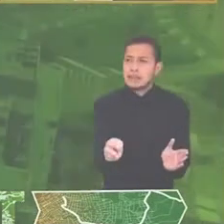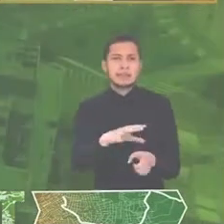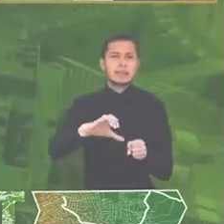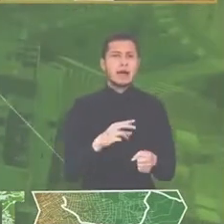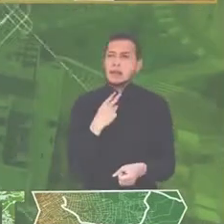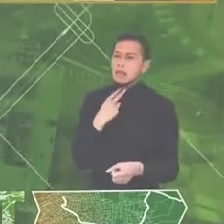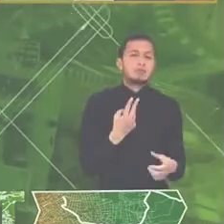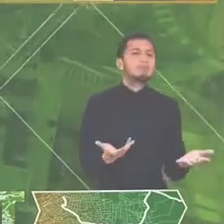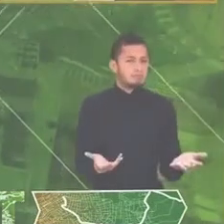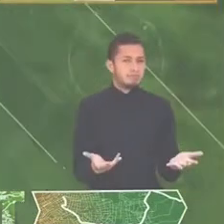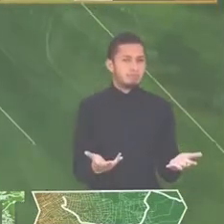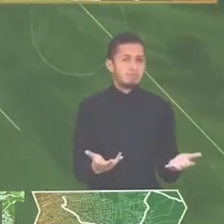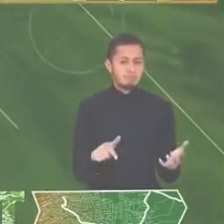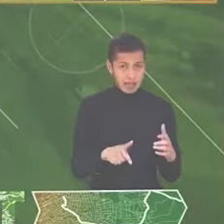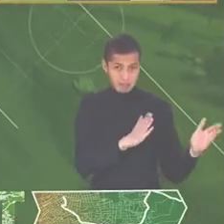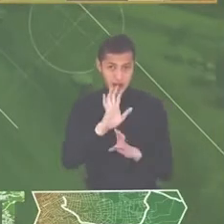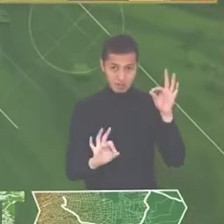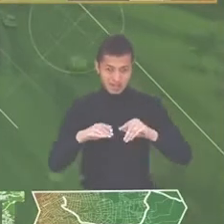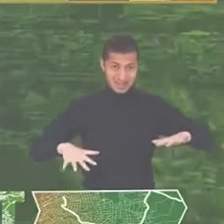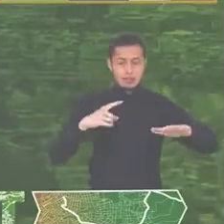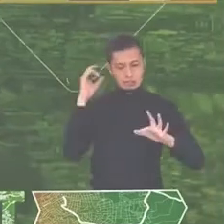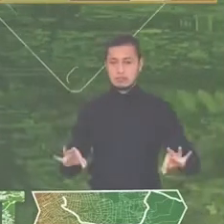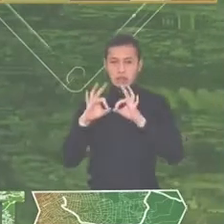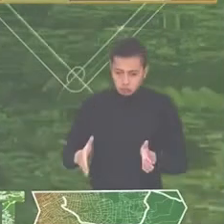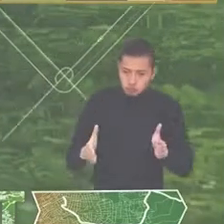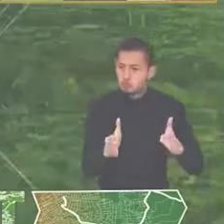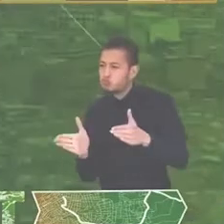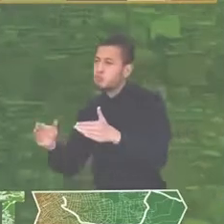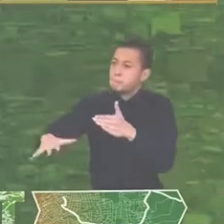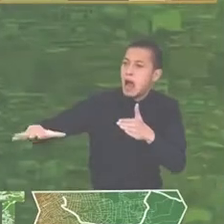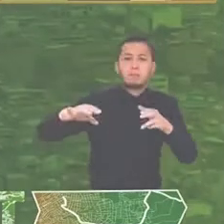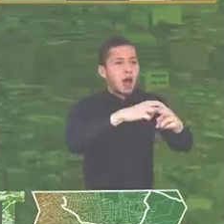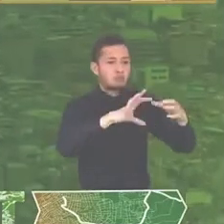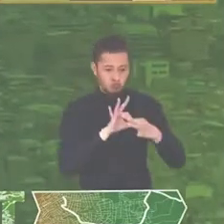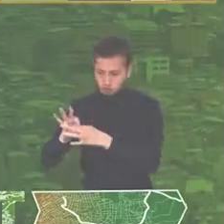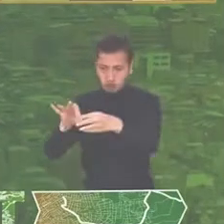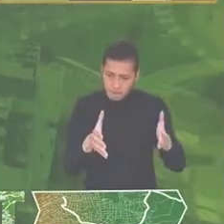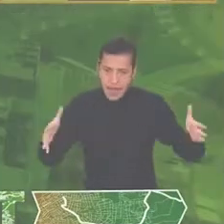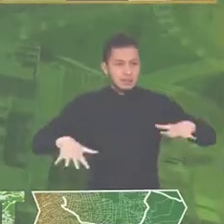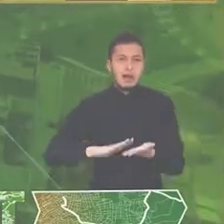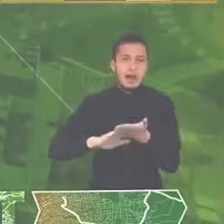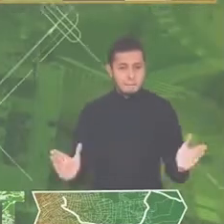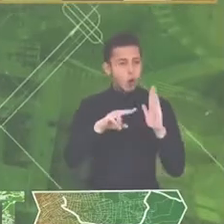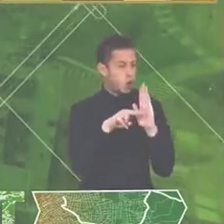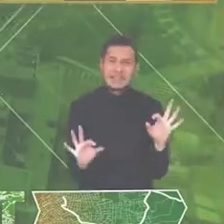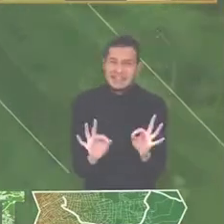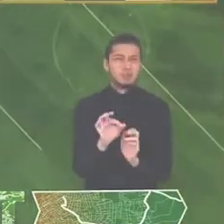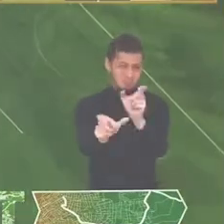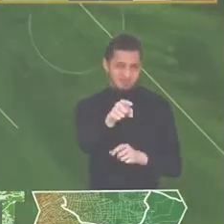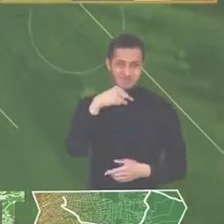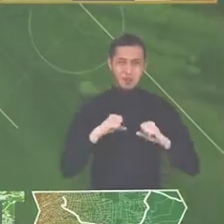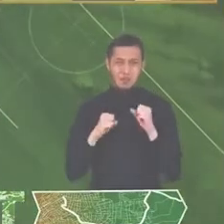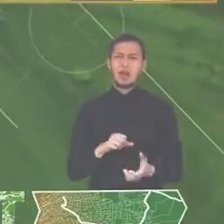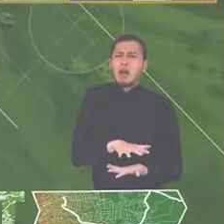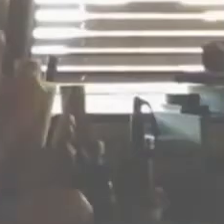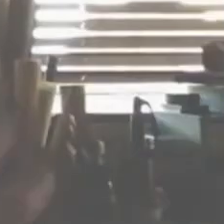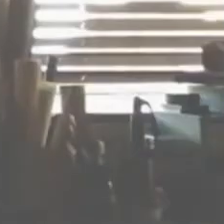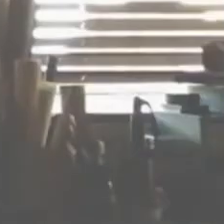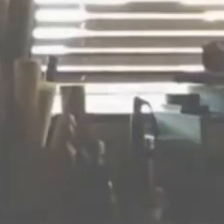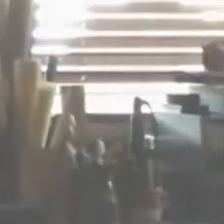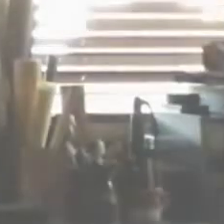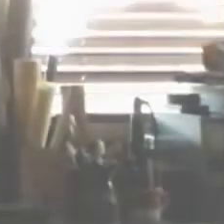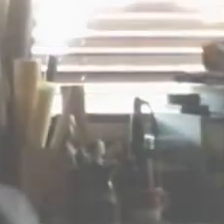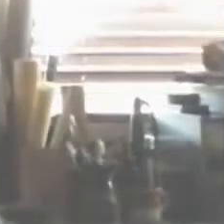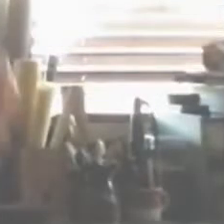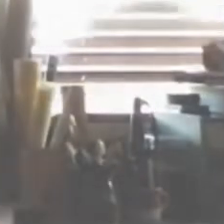eso no es claro, y si lo que produce el POT es lo contrario de lo que está planteando, por ejemplo, que las viviendas no se ubiquen donde el